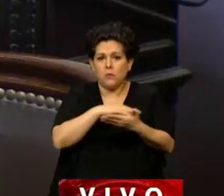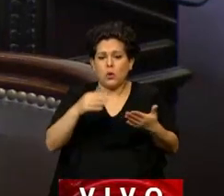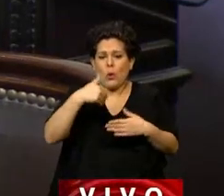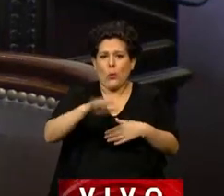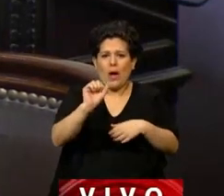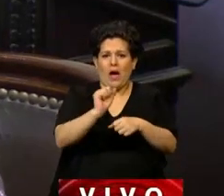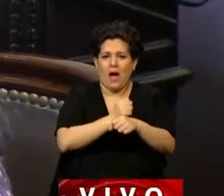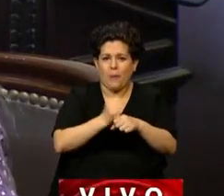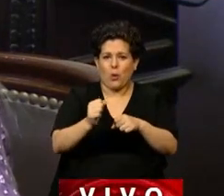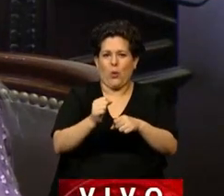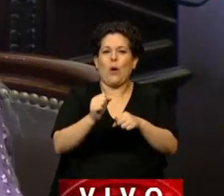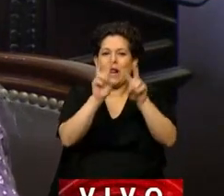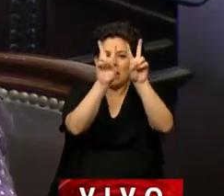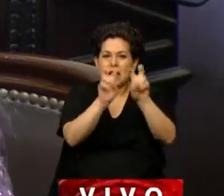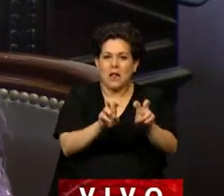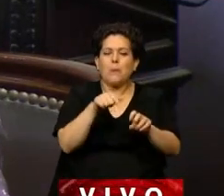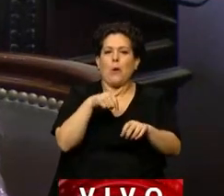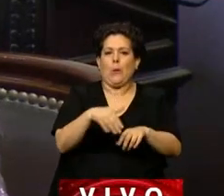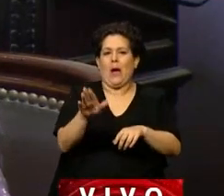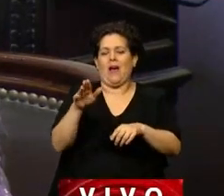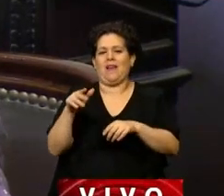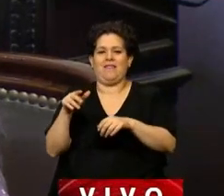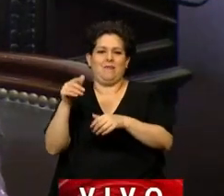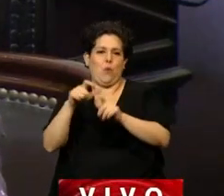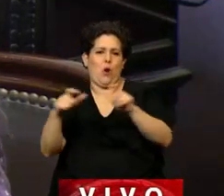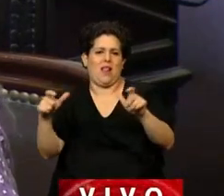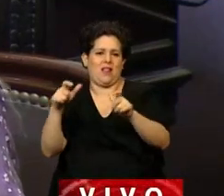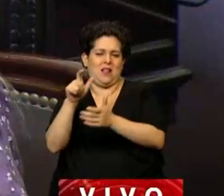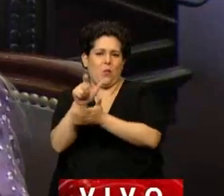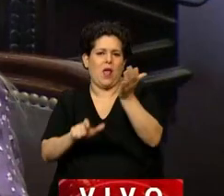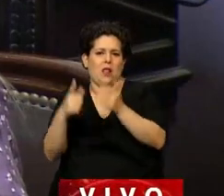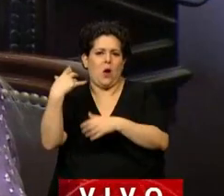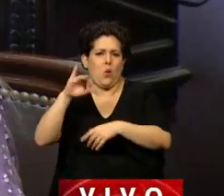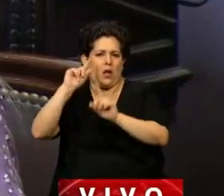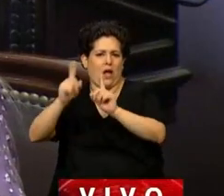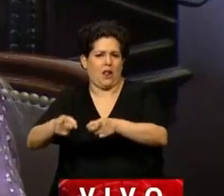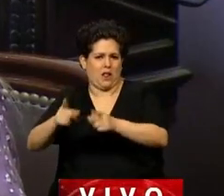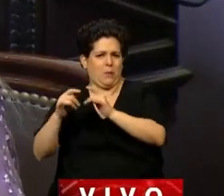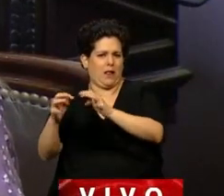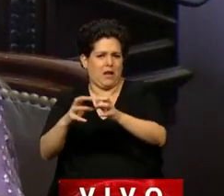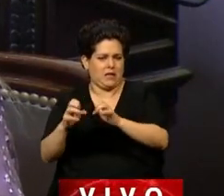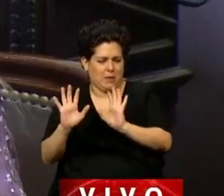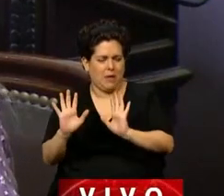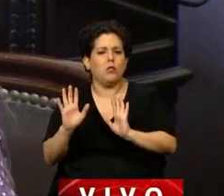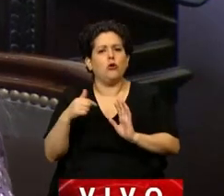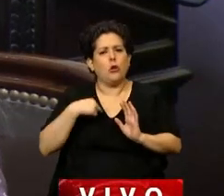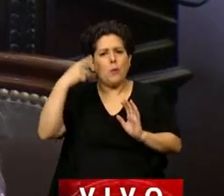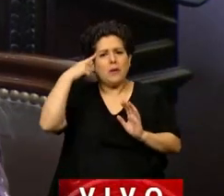tratar inmediatamente, va a habilitar este tratamiento. Nosotros creemos además que es un momento